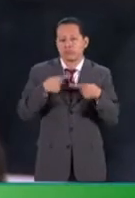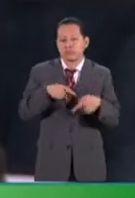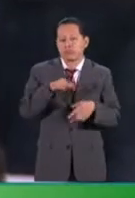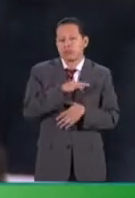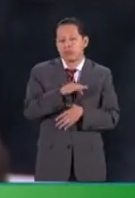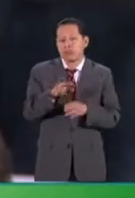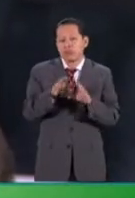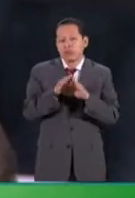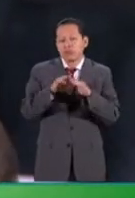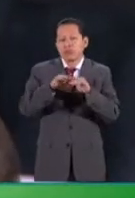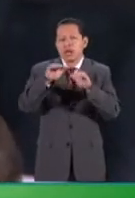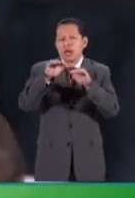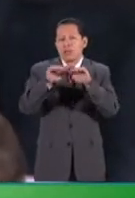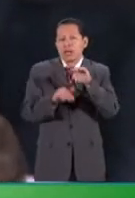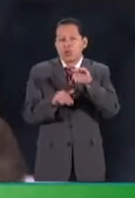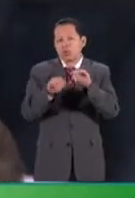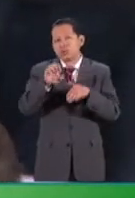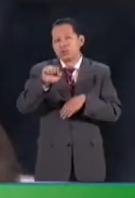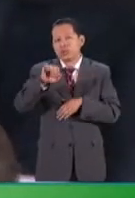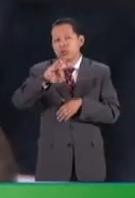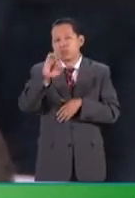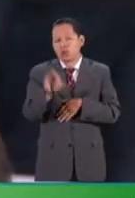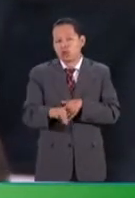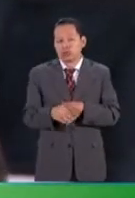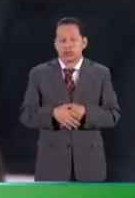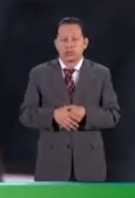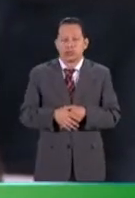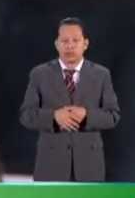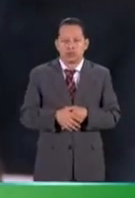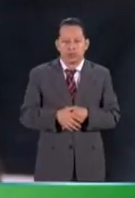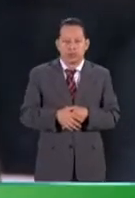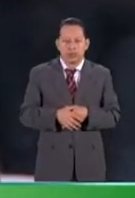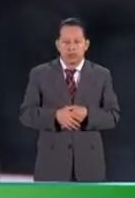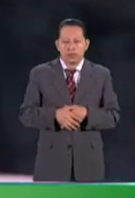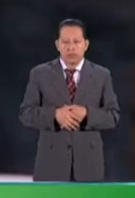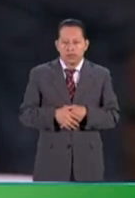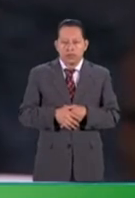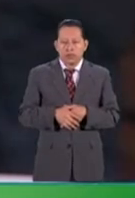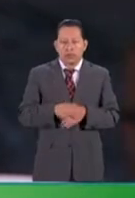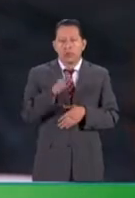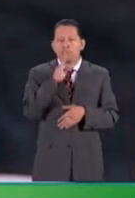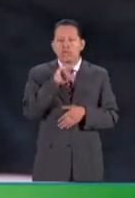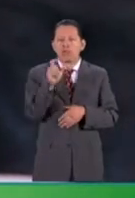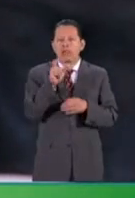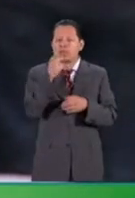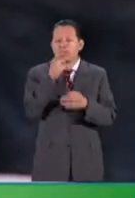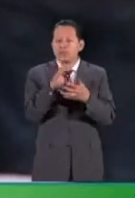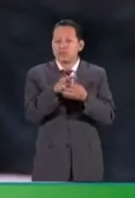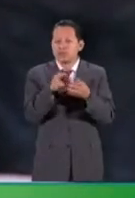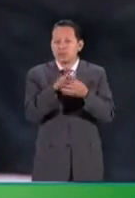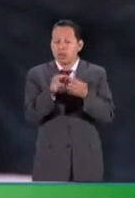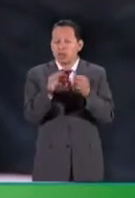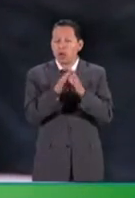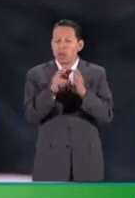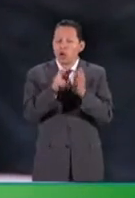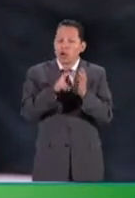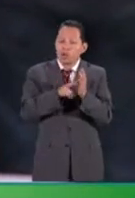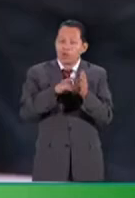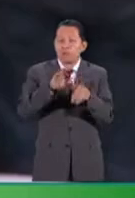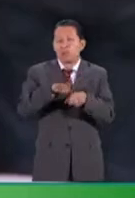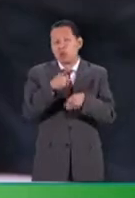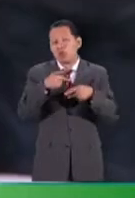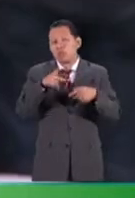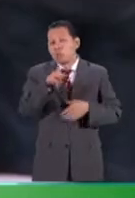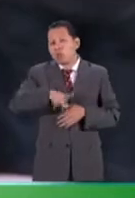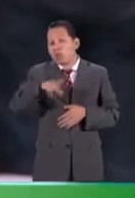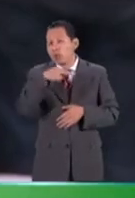sea por debajo del 60%. Es incongruente cuando se habla que esta reforma deriva de las voces del